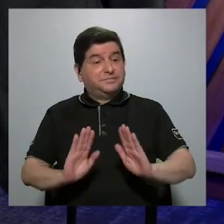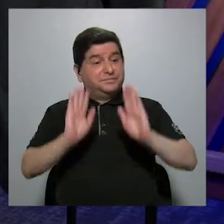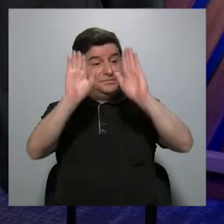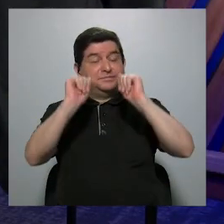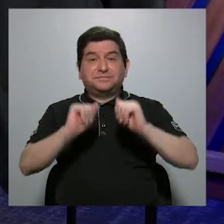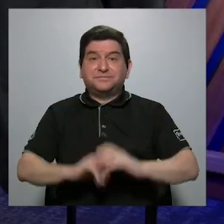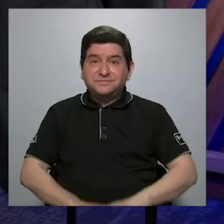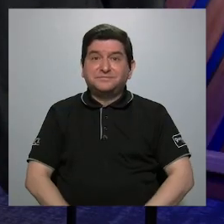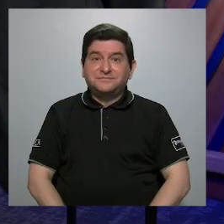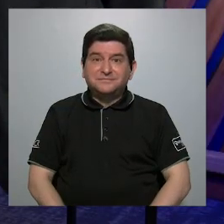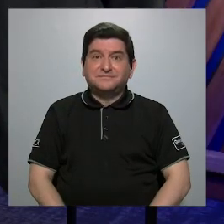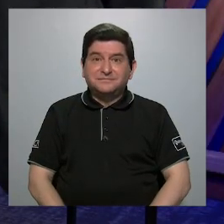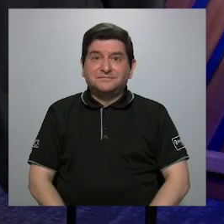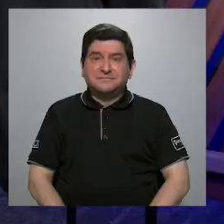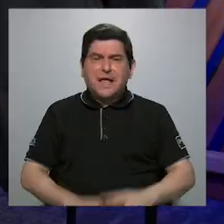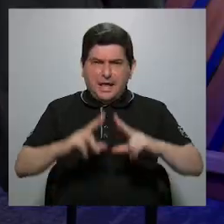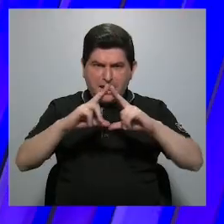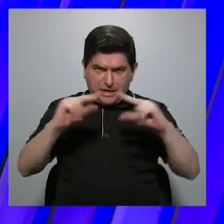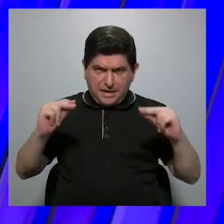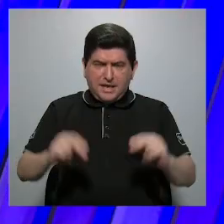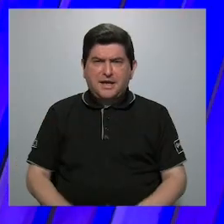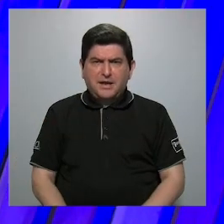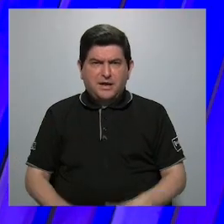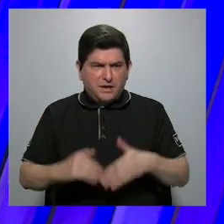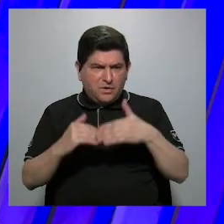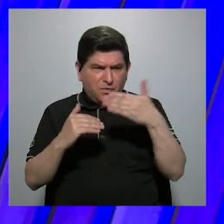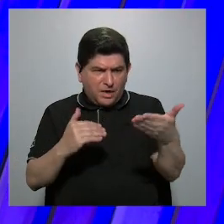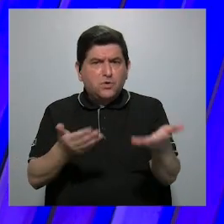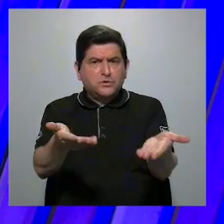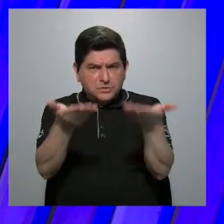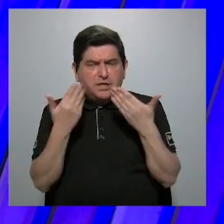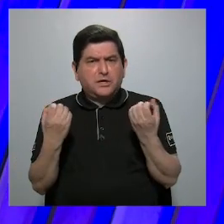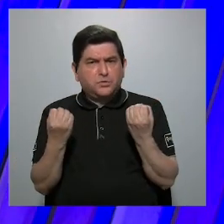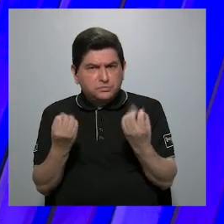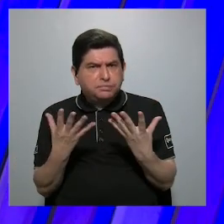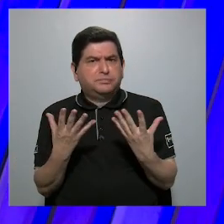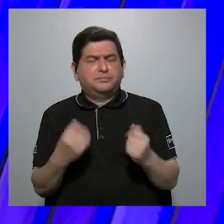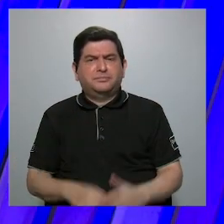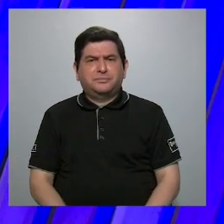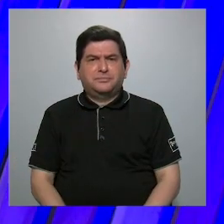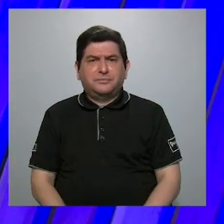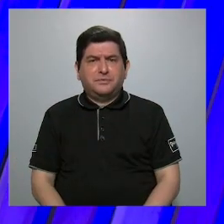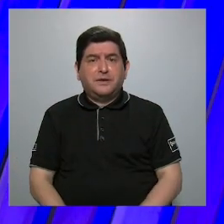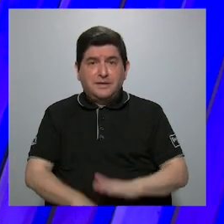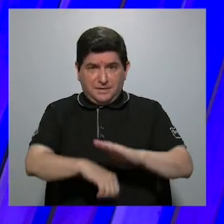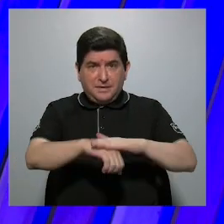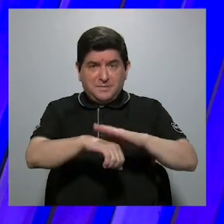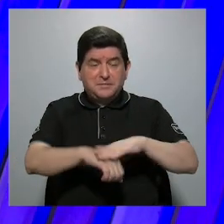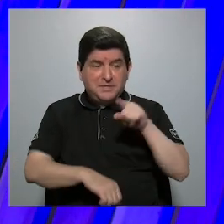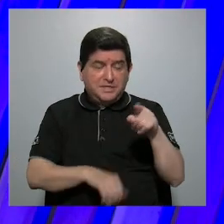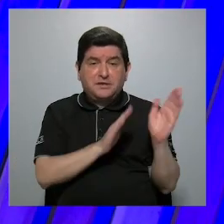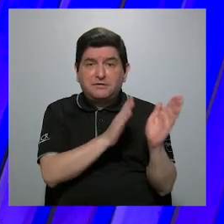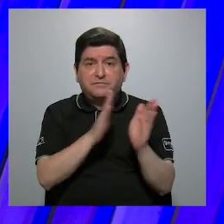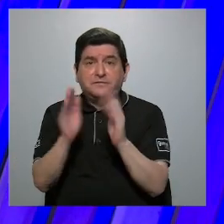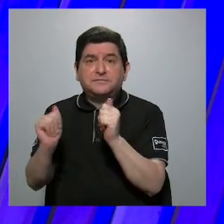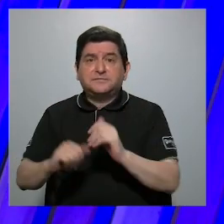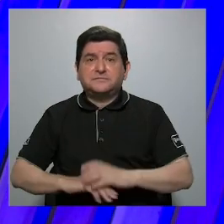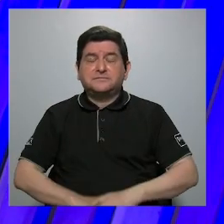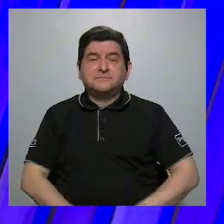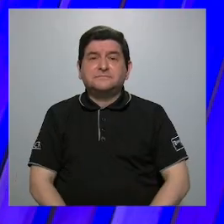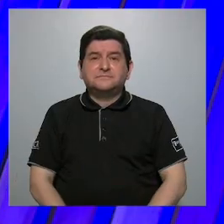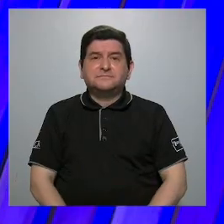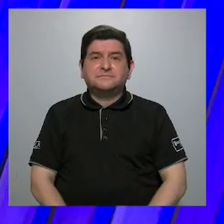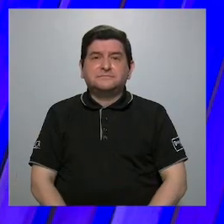Qué maravilla, porque Nicaragua, que tantas cosas nos dio esa formación, es decir,